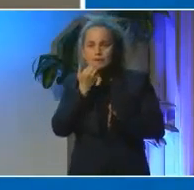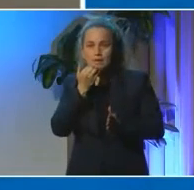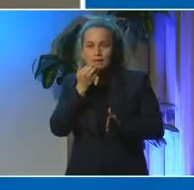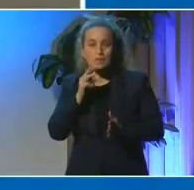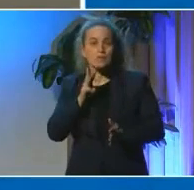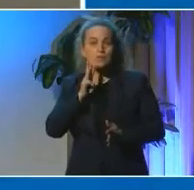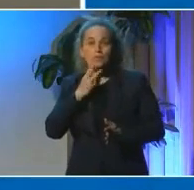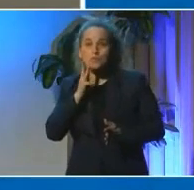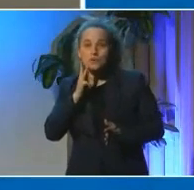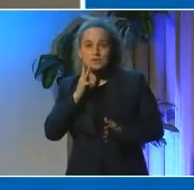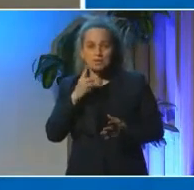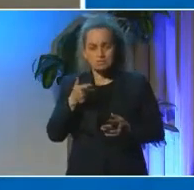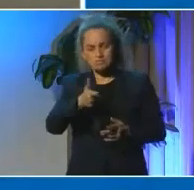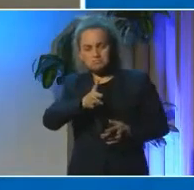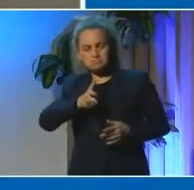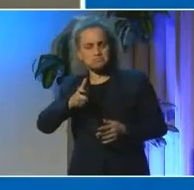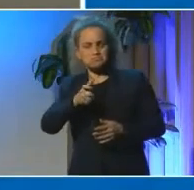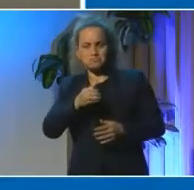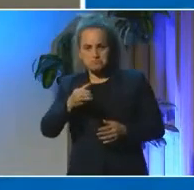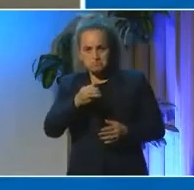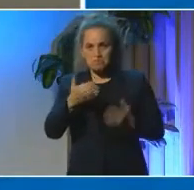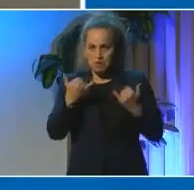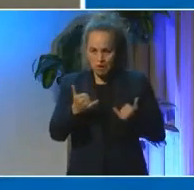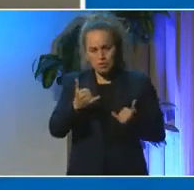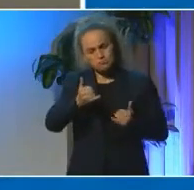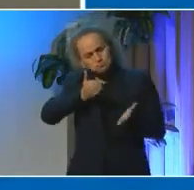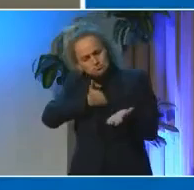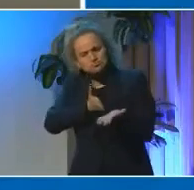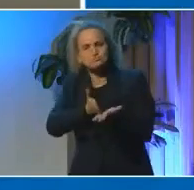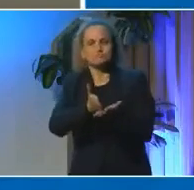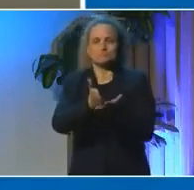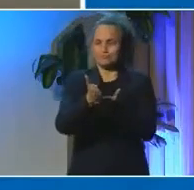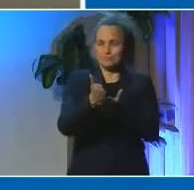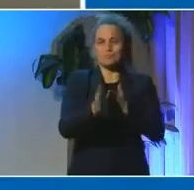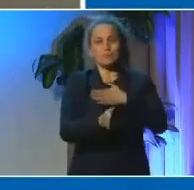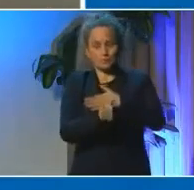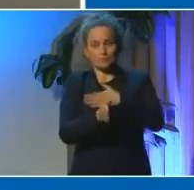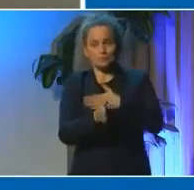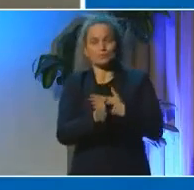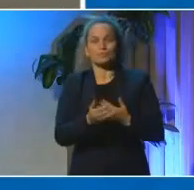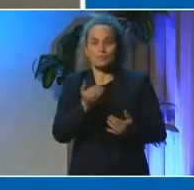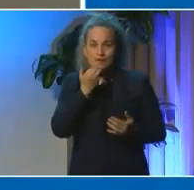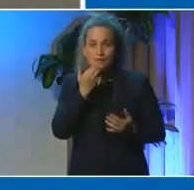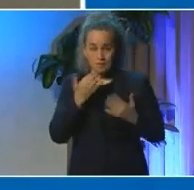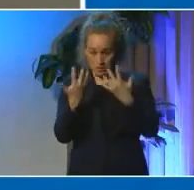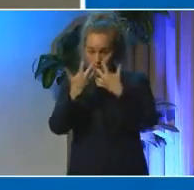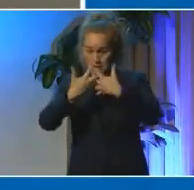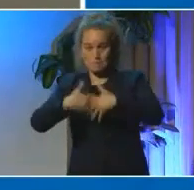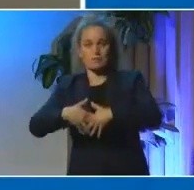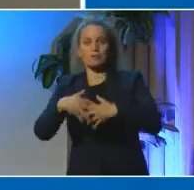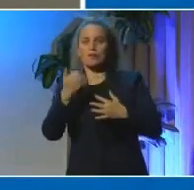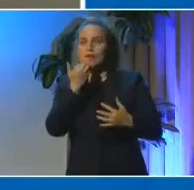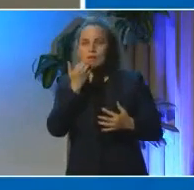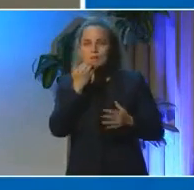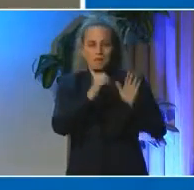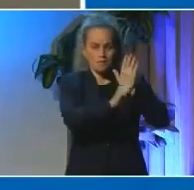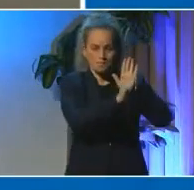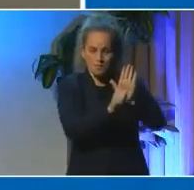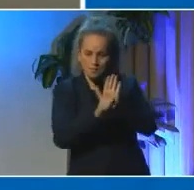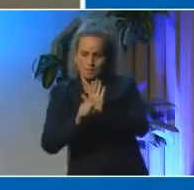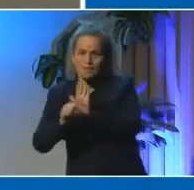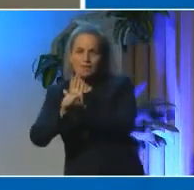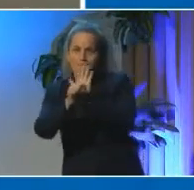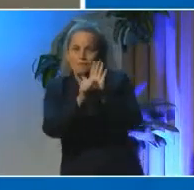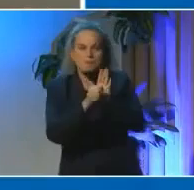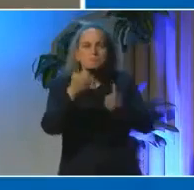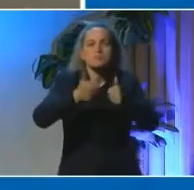Walker Red y es Este es el camino para un legado más grande eh ustedes saben que como compañía a veces uno no puede decir cuáles son las marcas que después van a